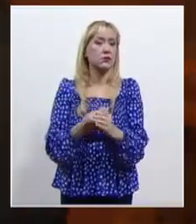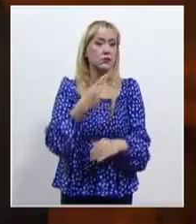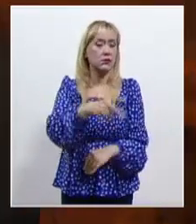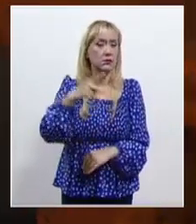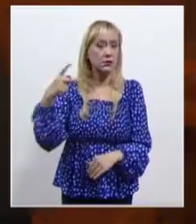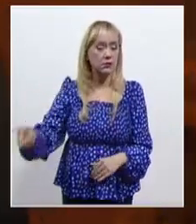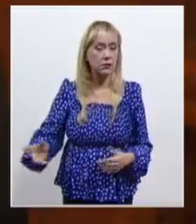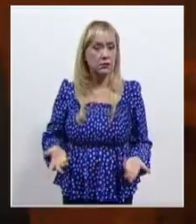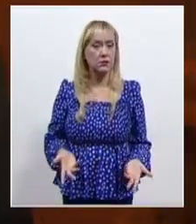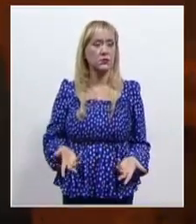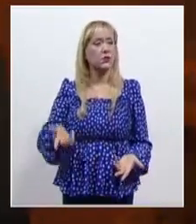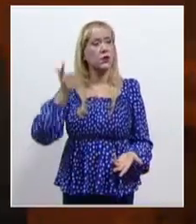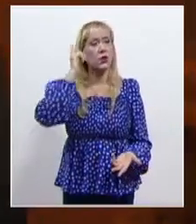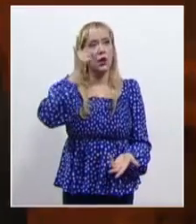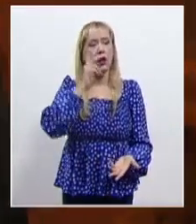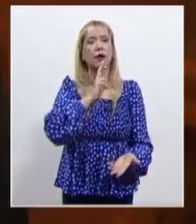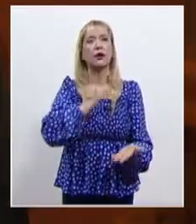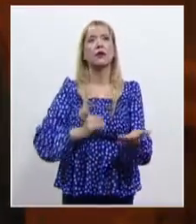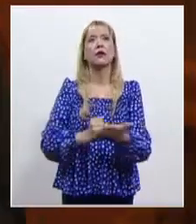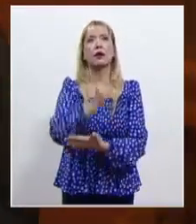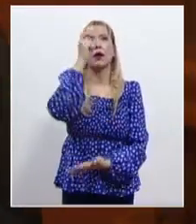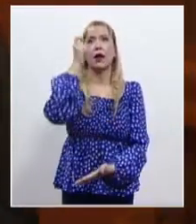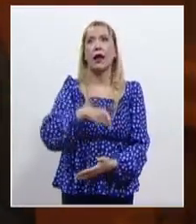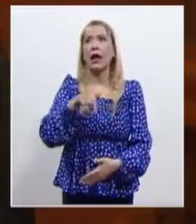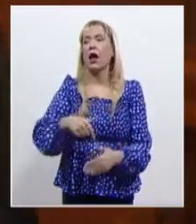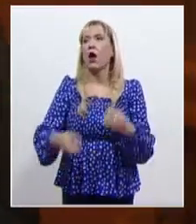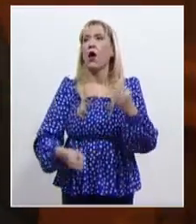Espero que este tipo de resoluciones de la Corte